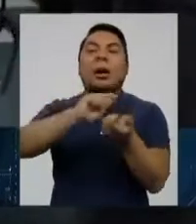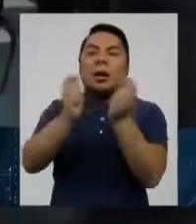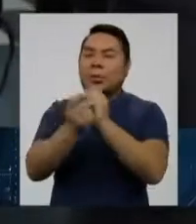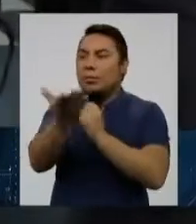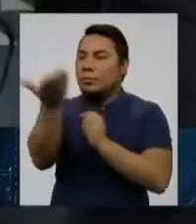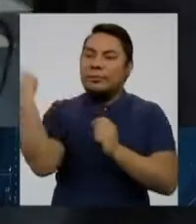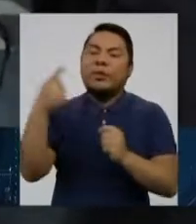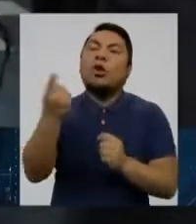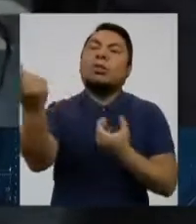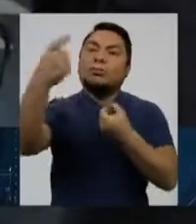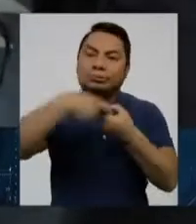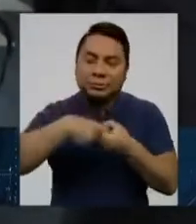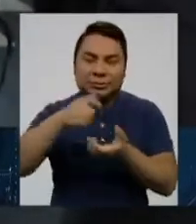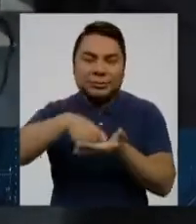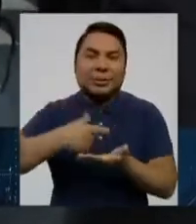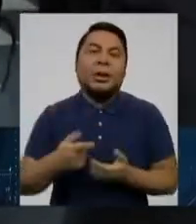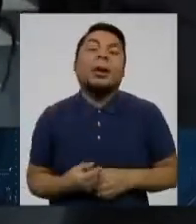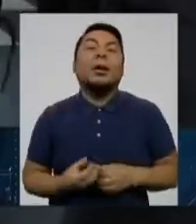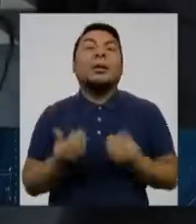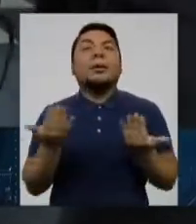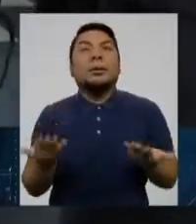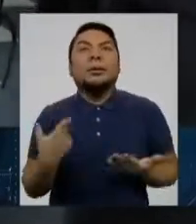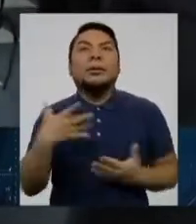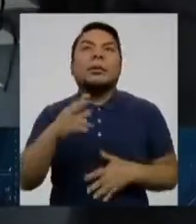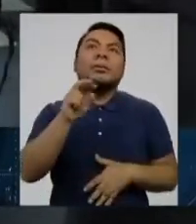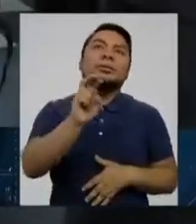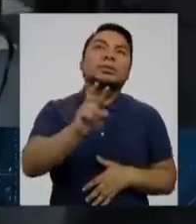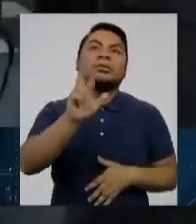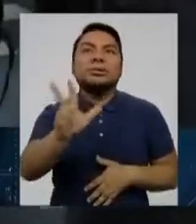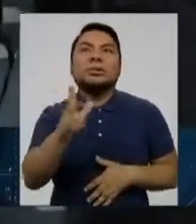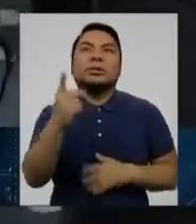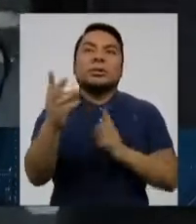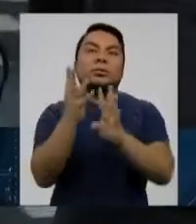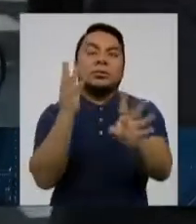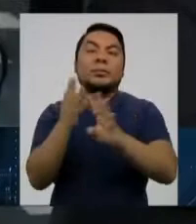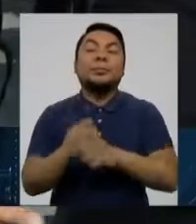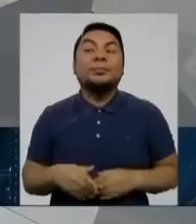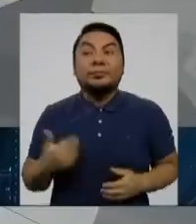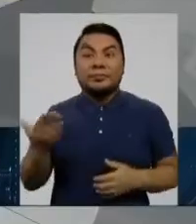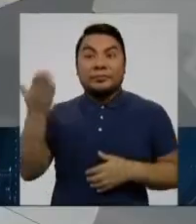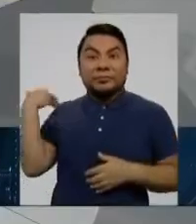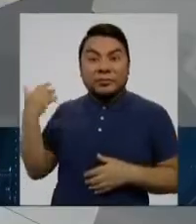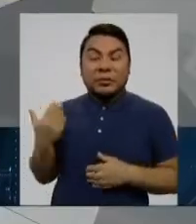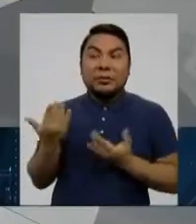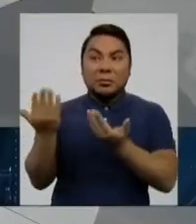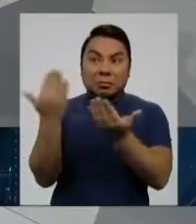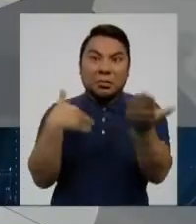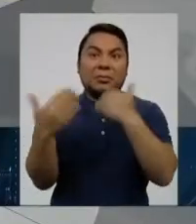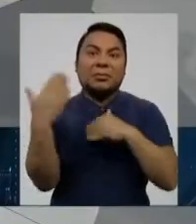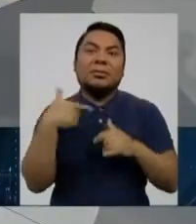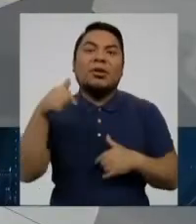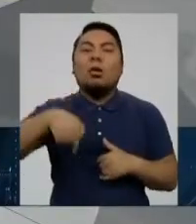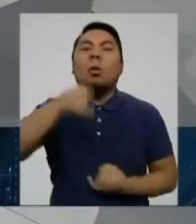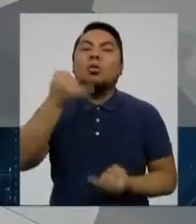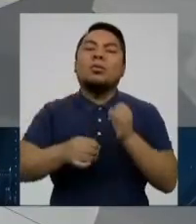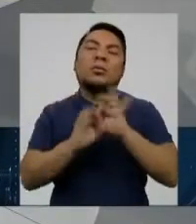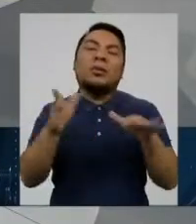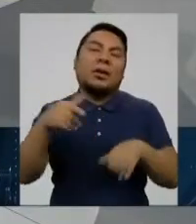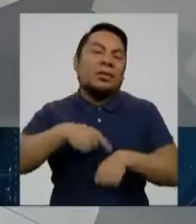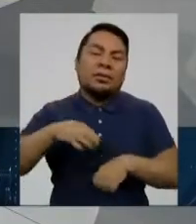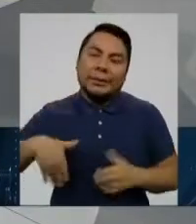alcaldía de Lima. Hay plazos entre 2, 3, en total como 5 días después de la inscripción para poder determinar